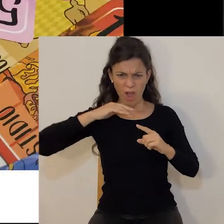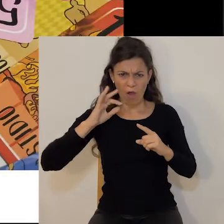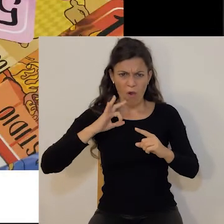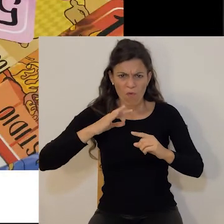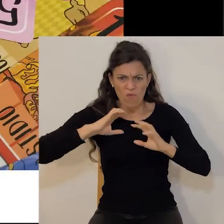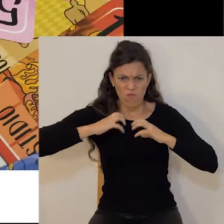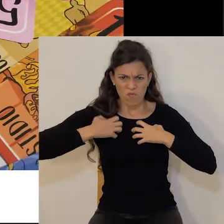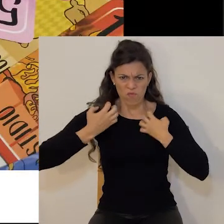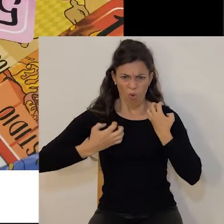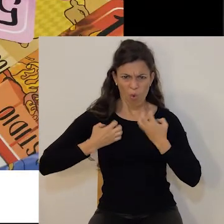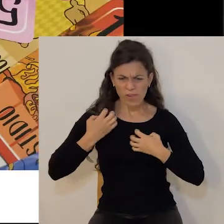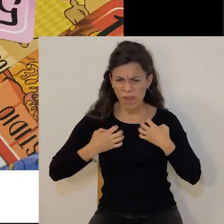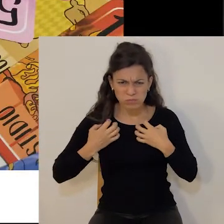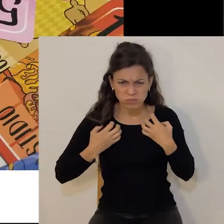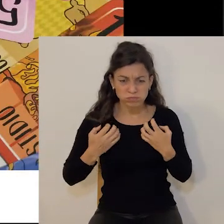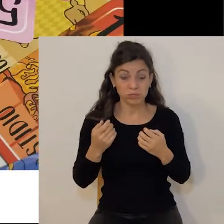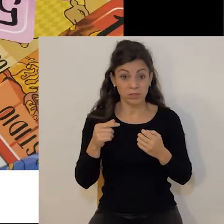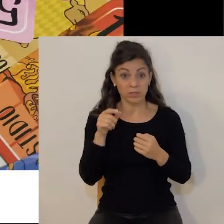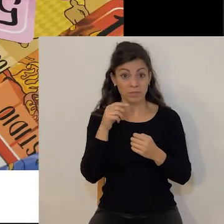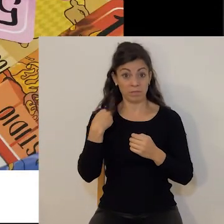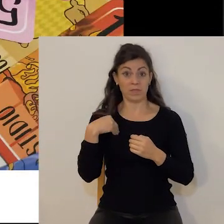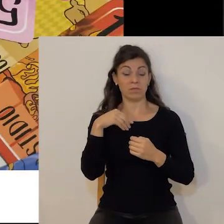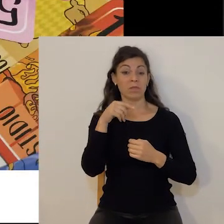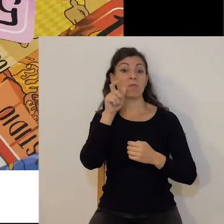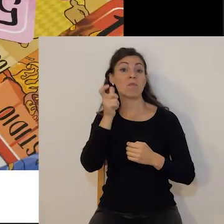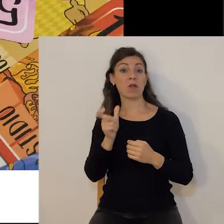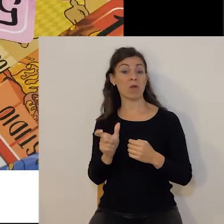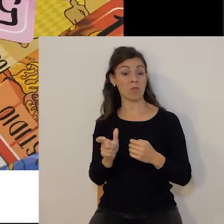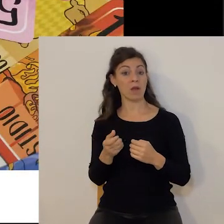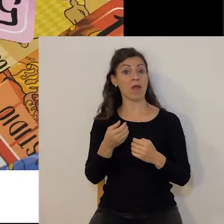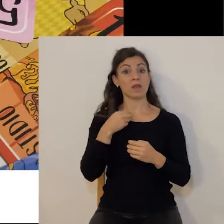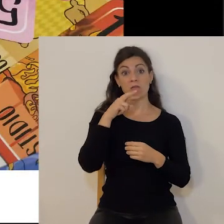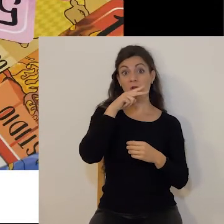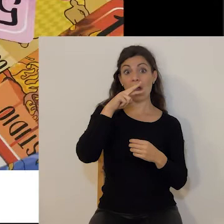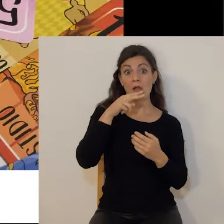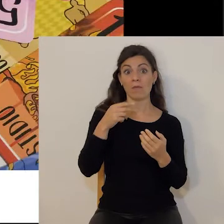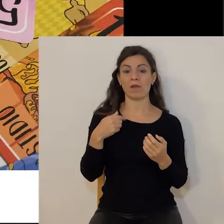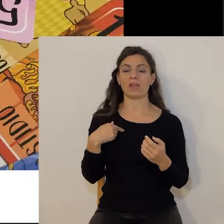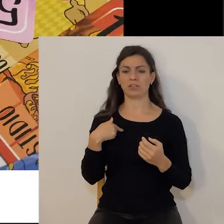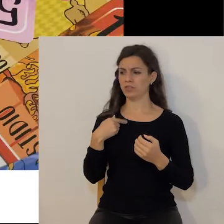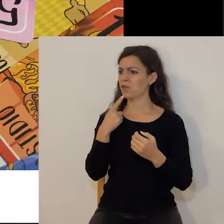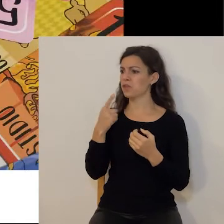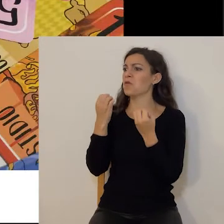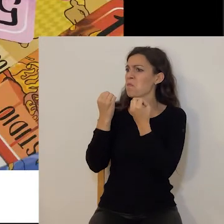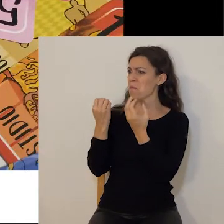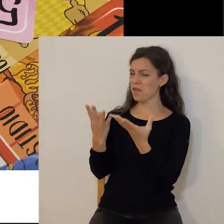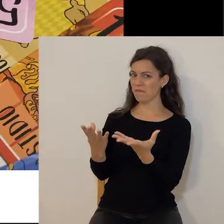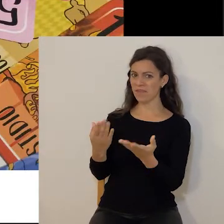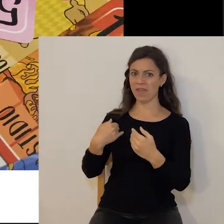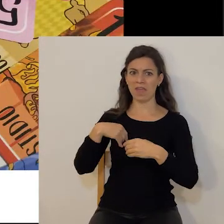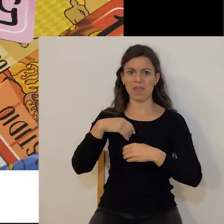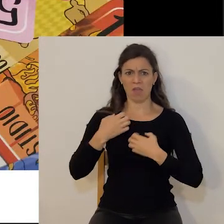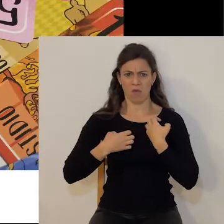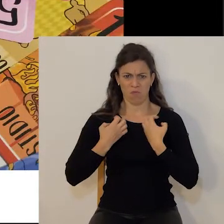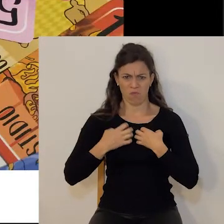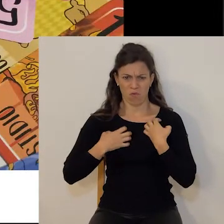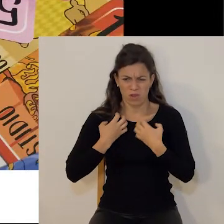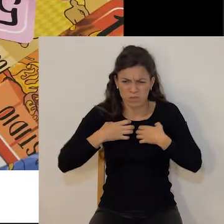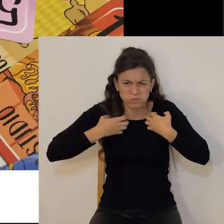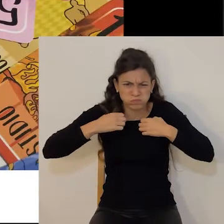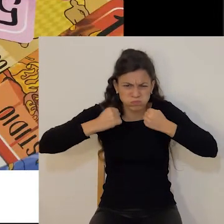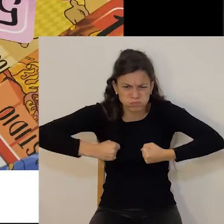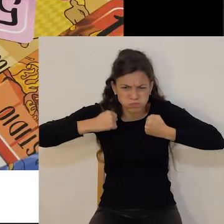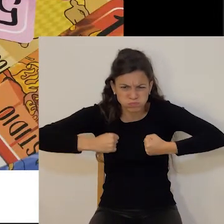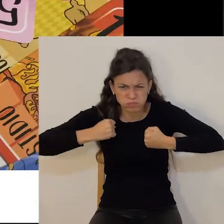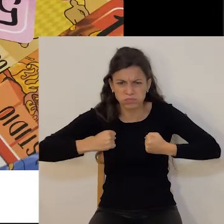furia, y hablan de un vocabulario y digo, muy bien, furia, aversión, estupor, me